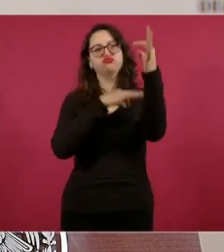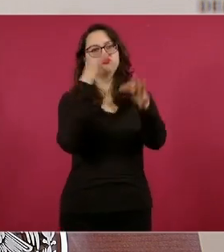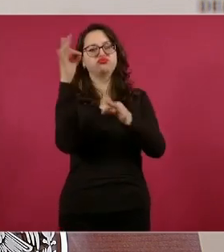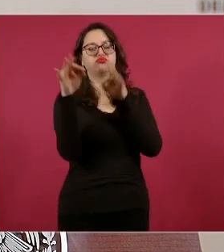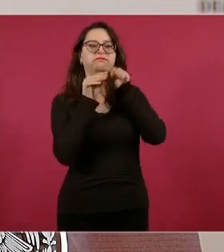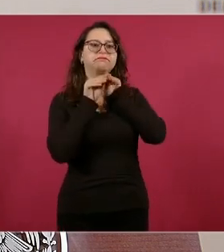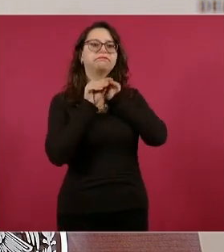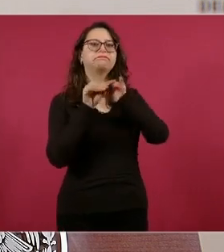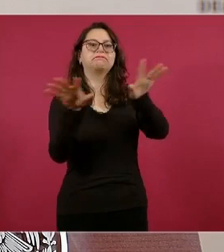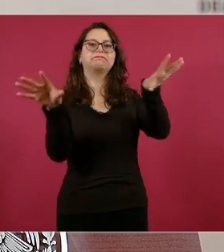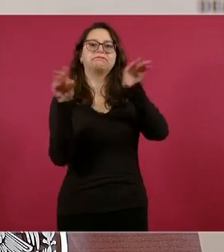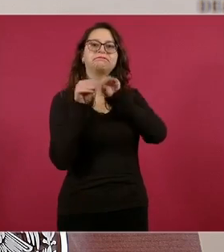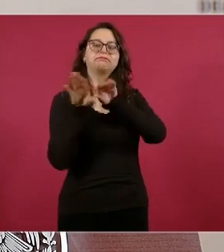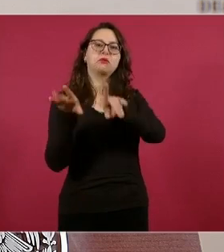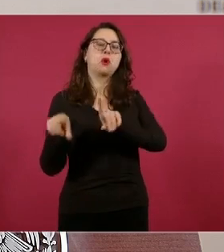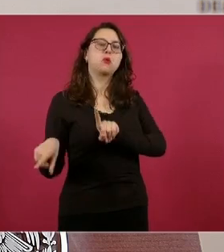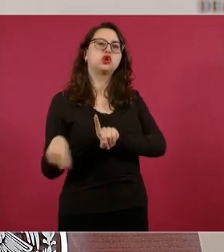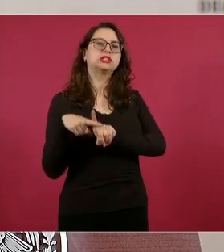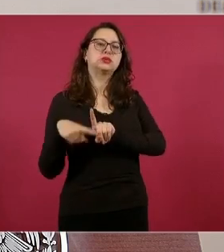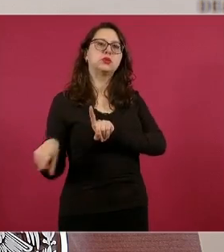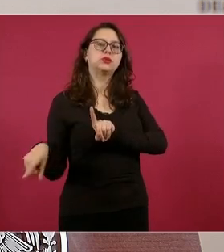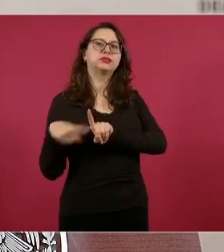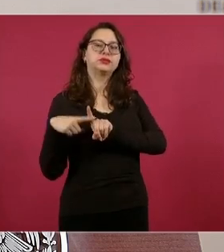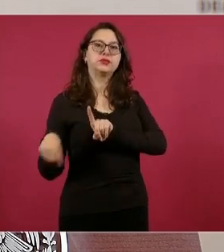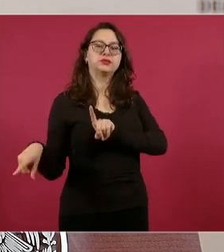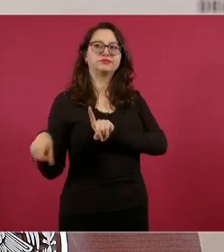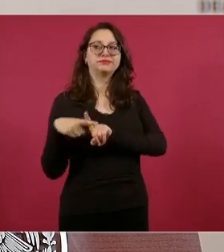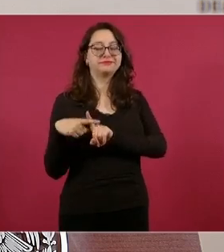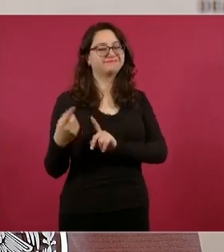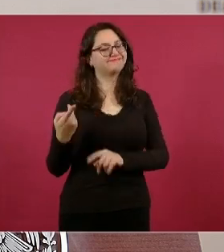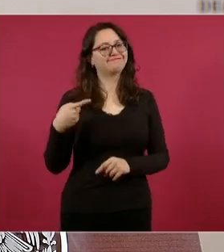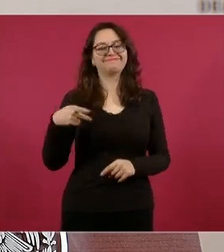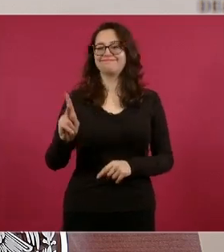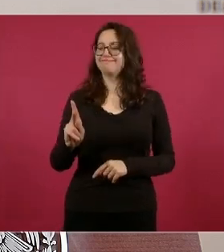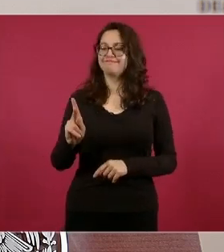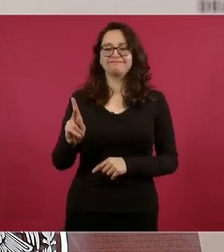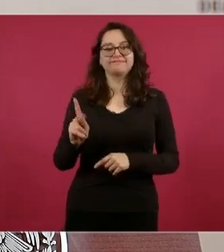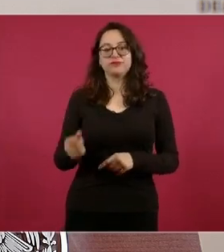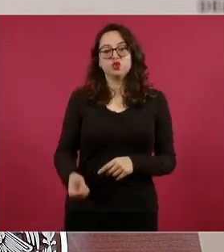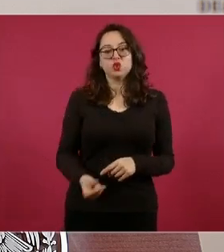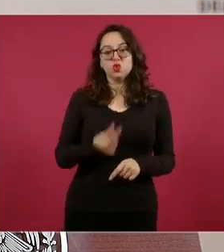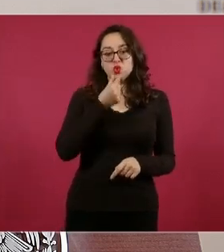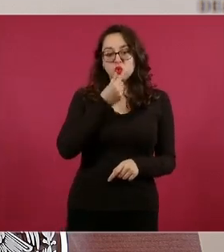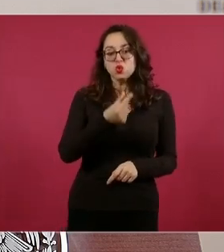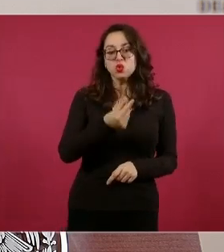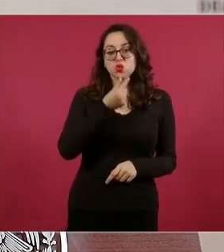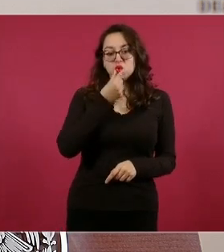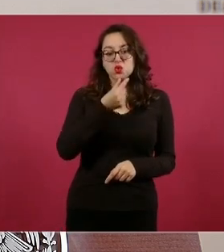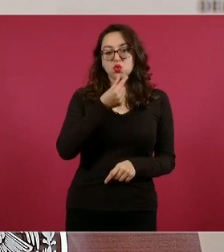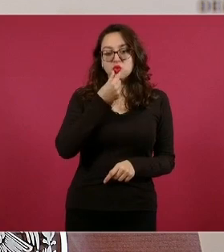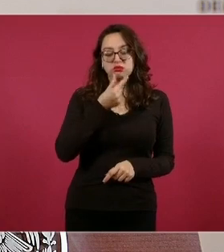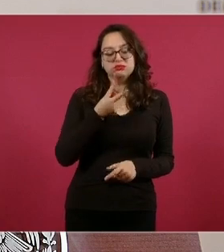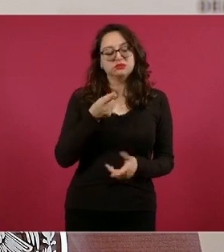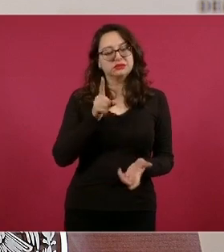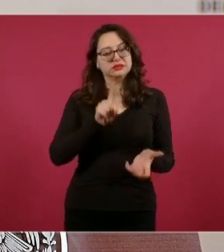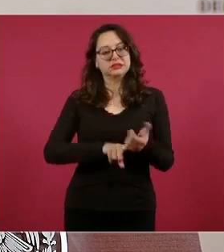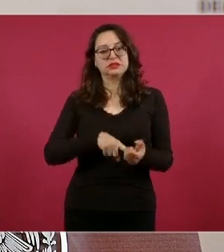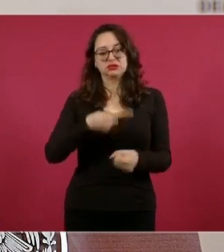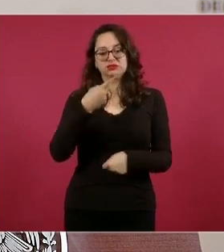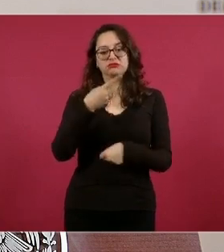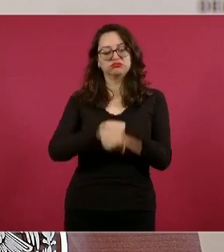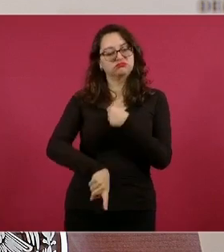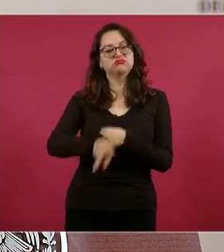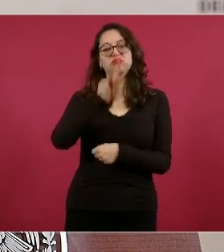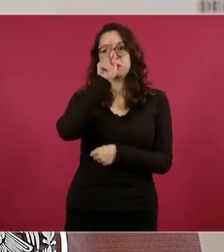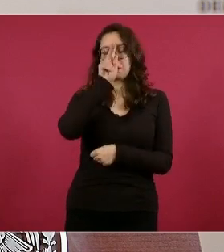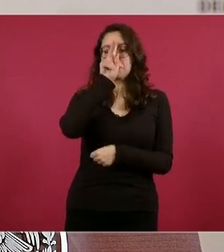y los vapeadores son únicas en su género, ya que provocan muerte cuando se usa en la forma prevista por el propio